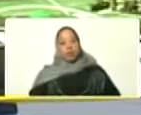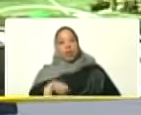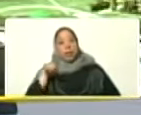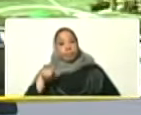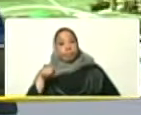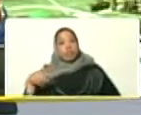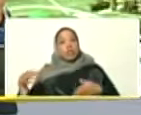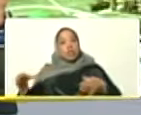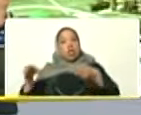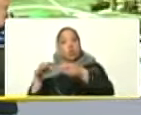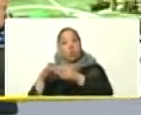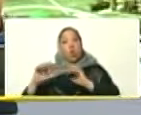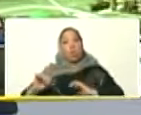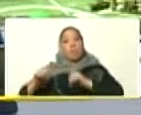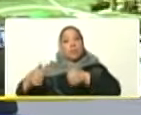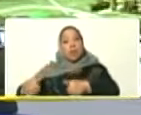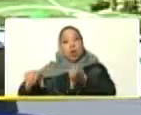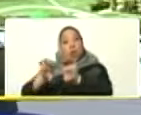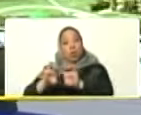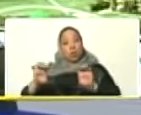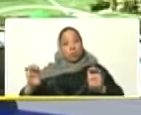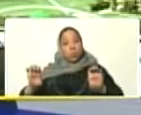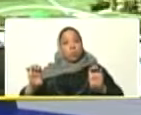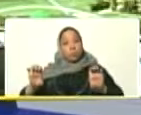precisamente empezaron en educación.